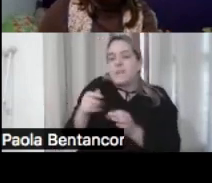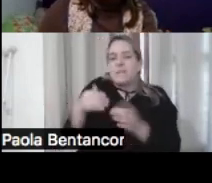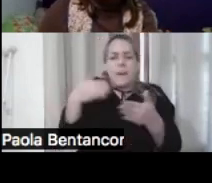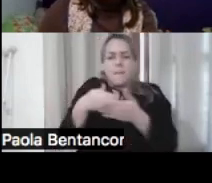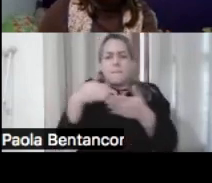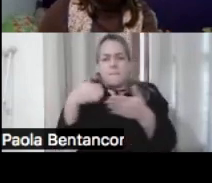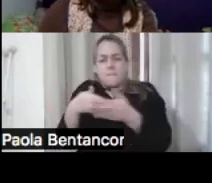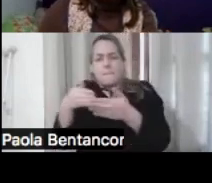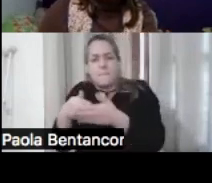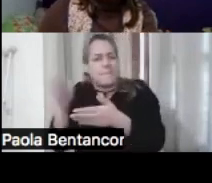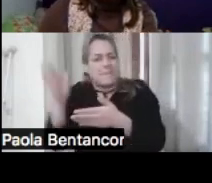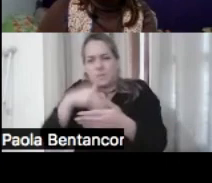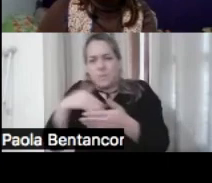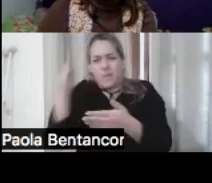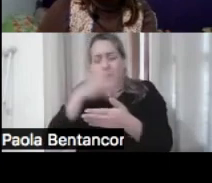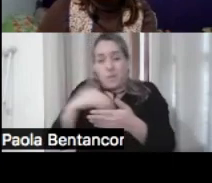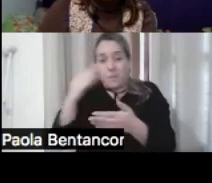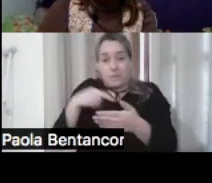para poder